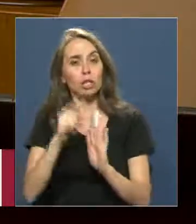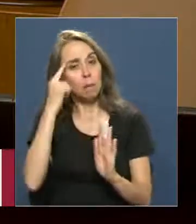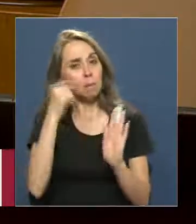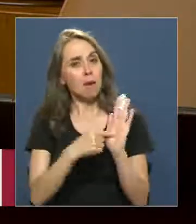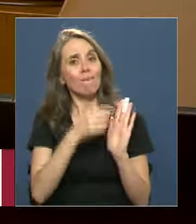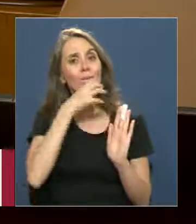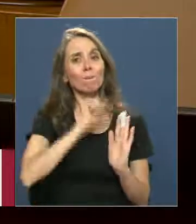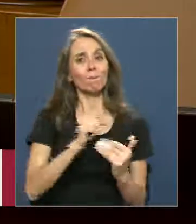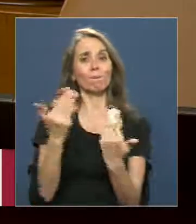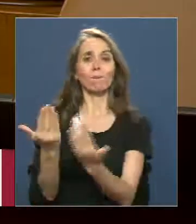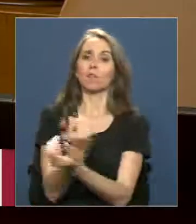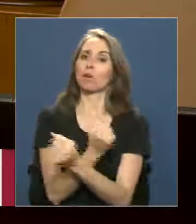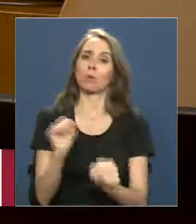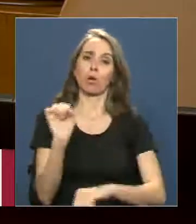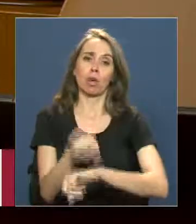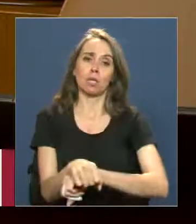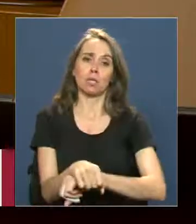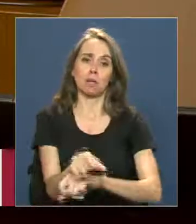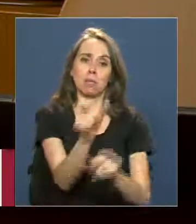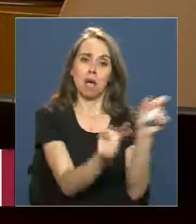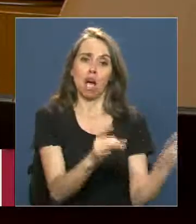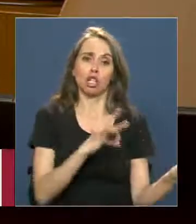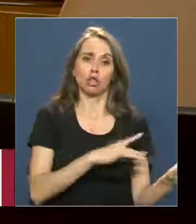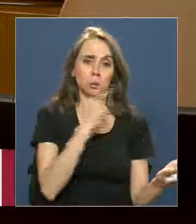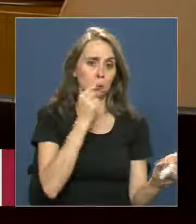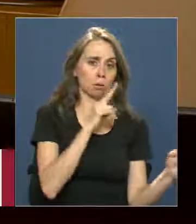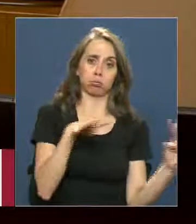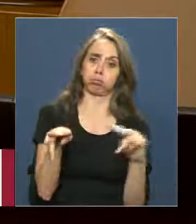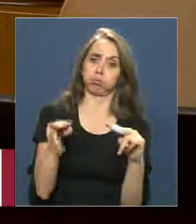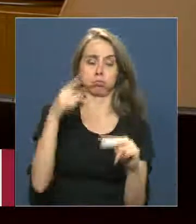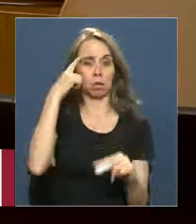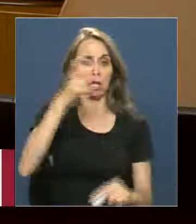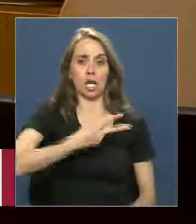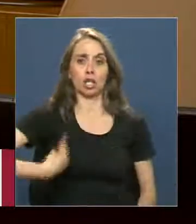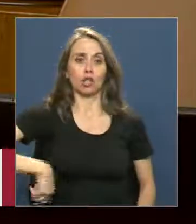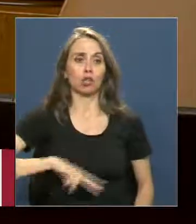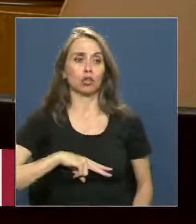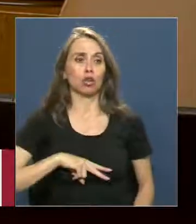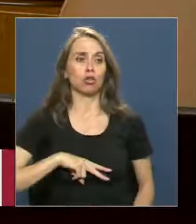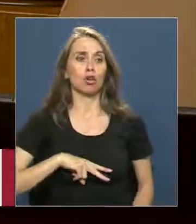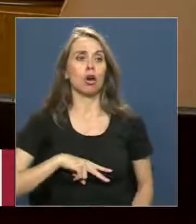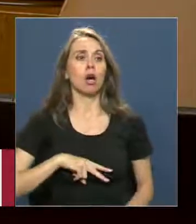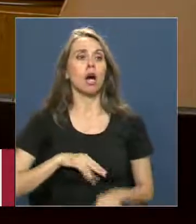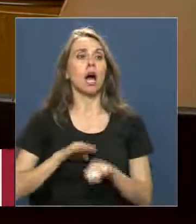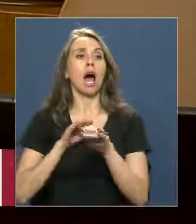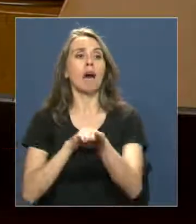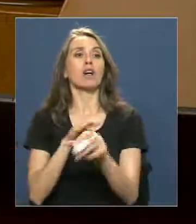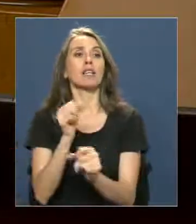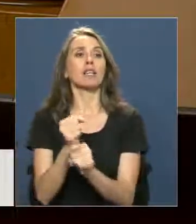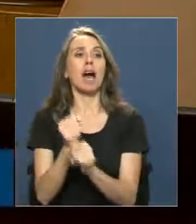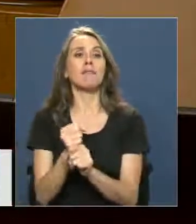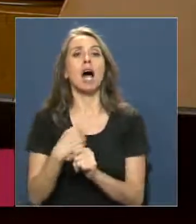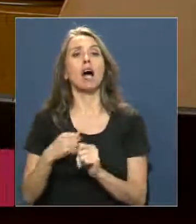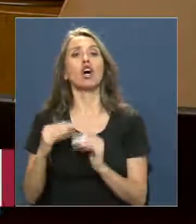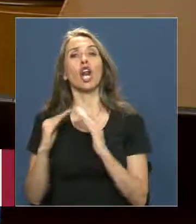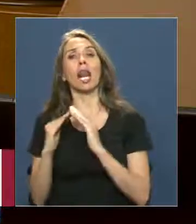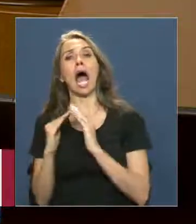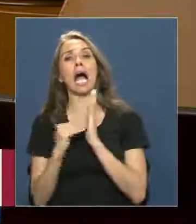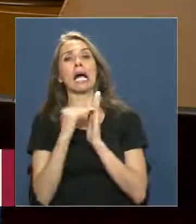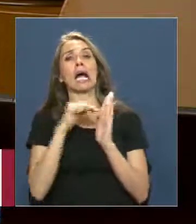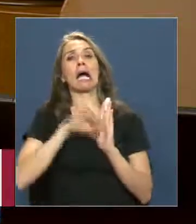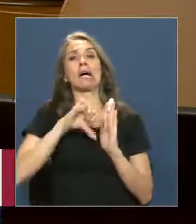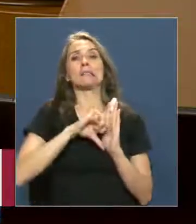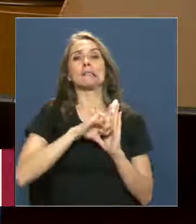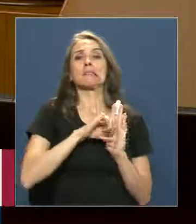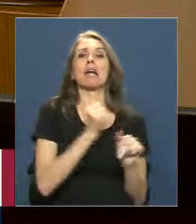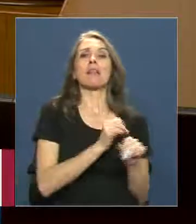privilegio inaceptable por los chilenos y chilenas, que pueden estimar que nosotros estamos favoreciendo para trabajar desde nuestras casas, mientras muchos de